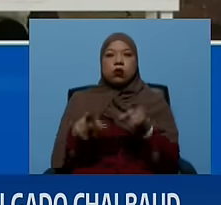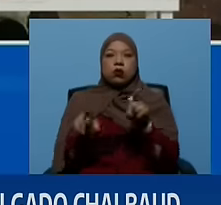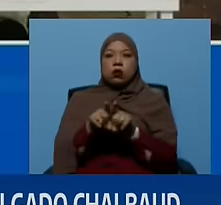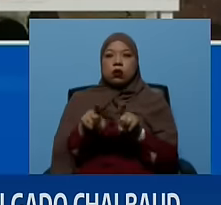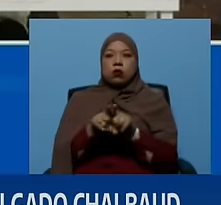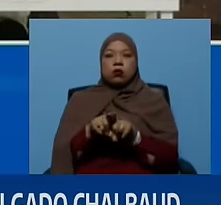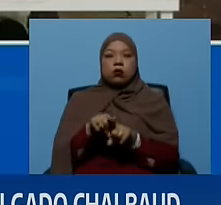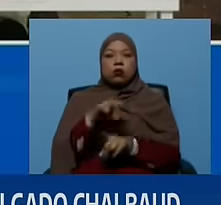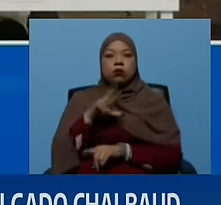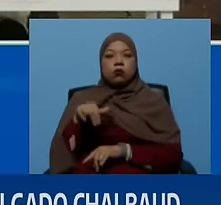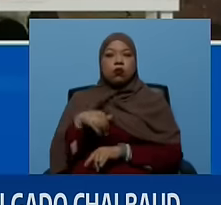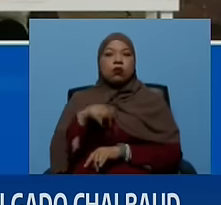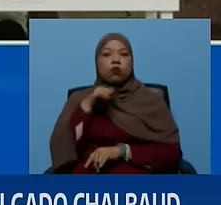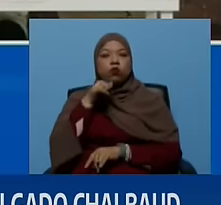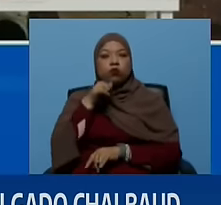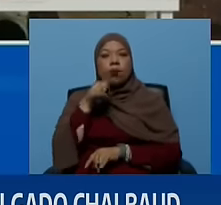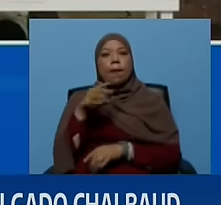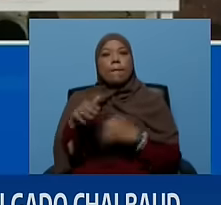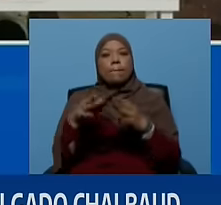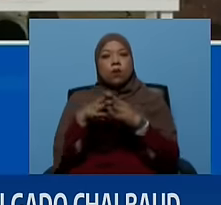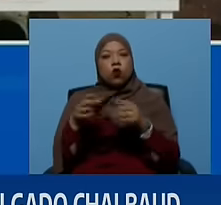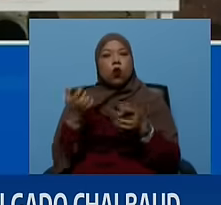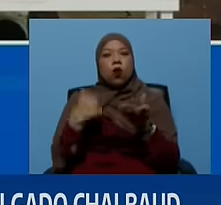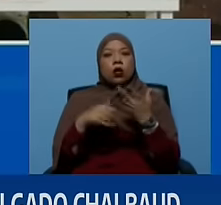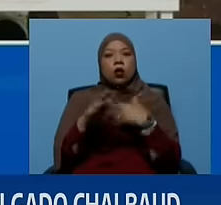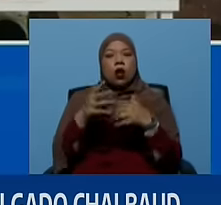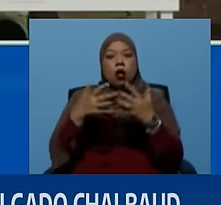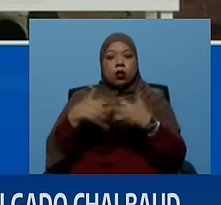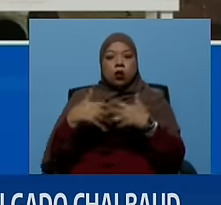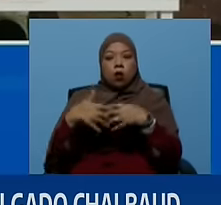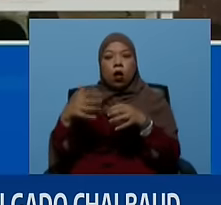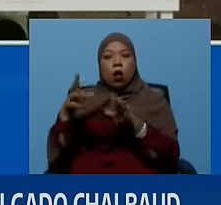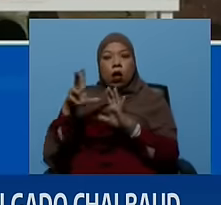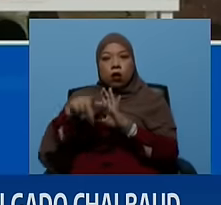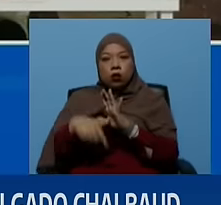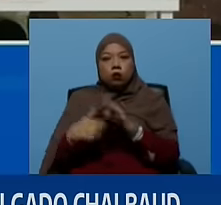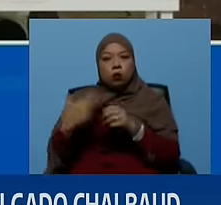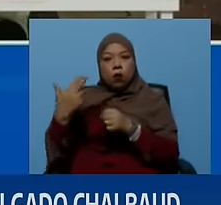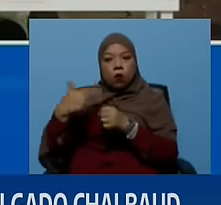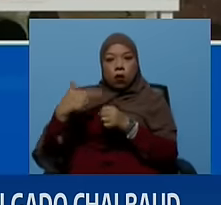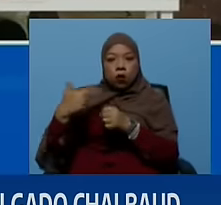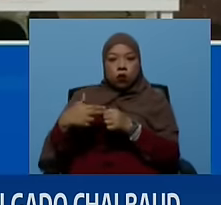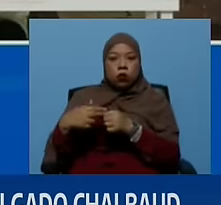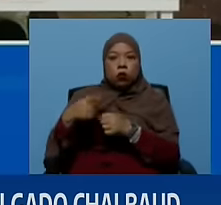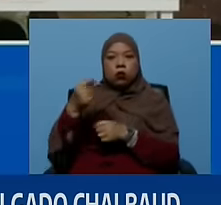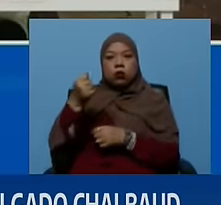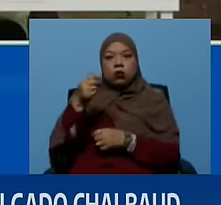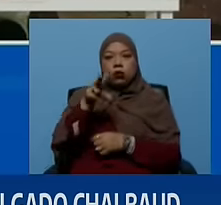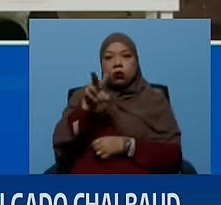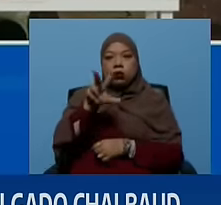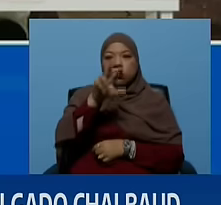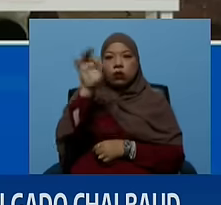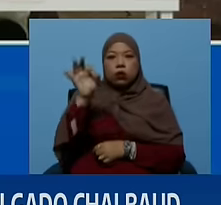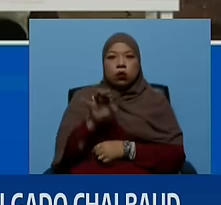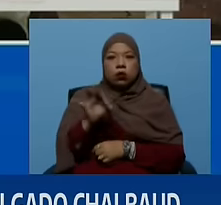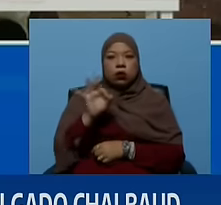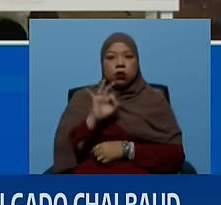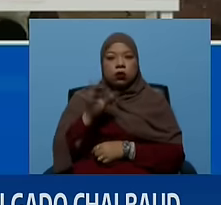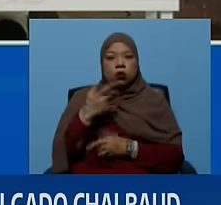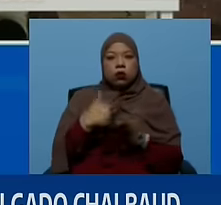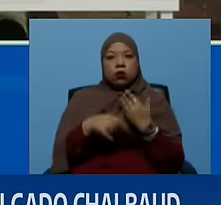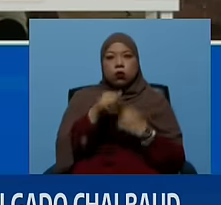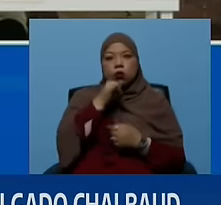fy porque antes se llevaban todo el petróleo y pagaban una miseria 3% de lo que se